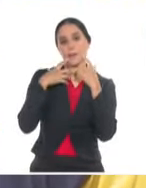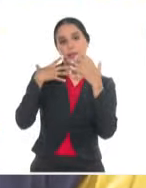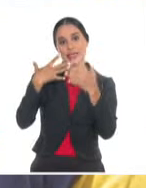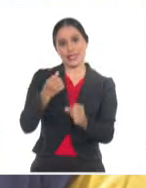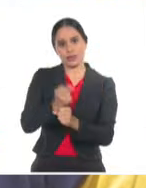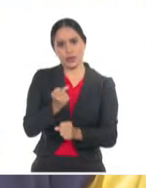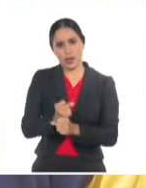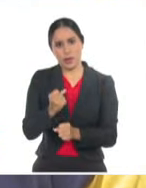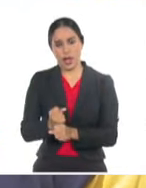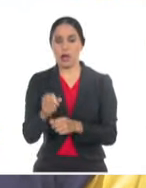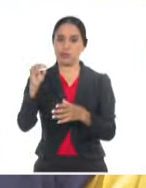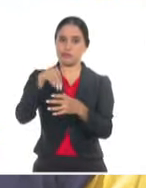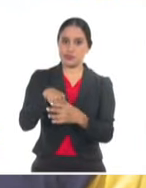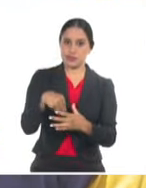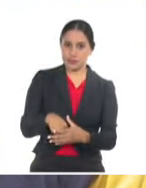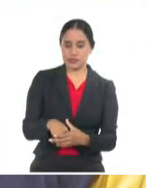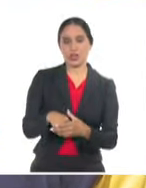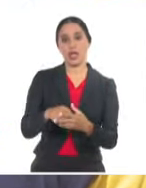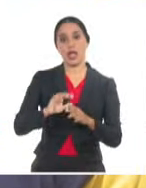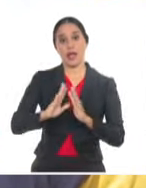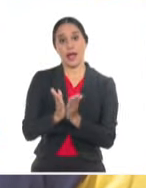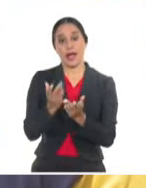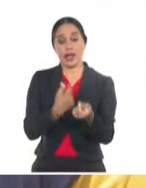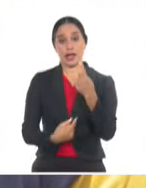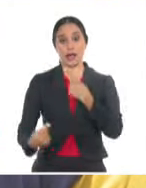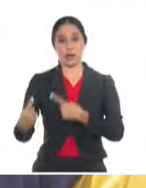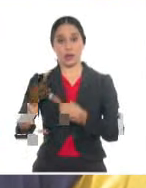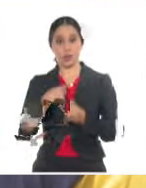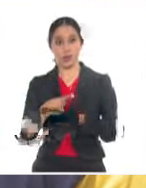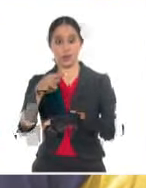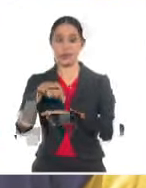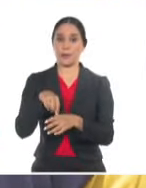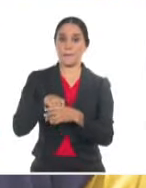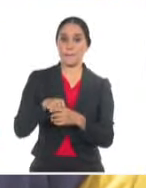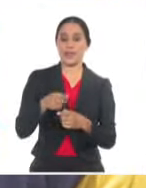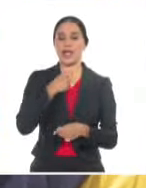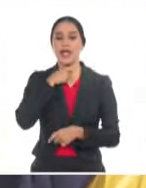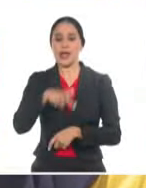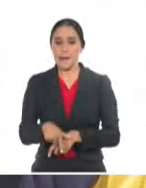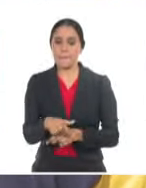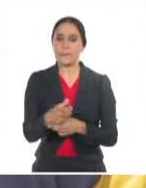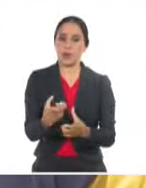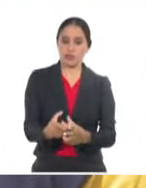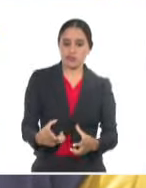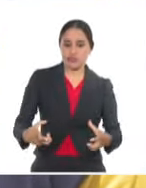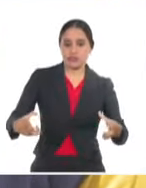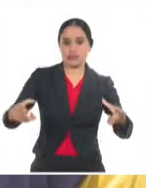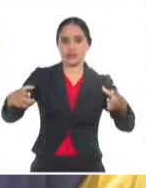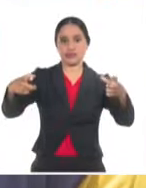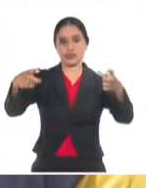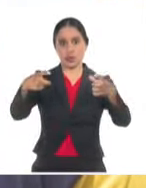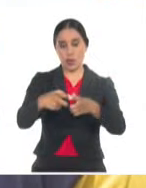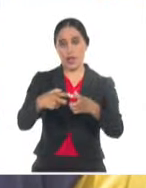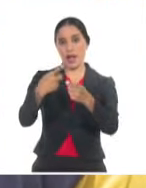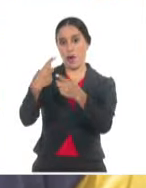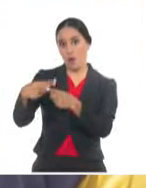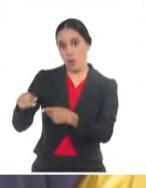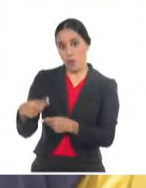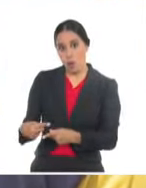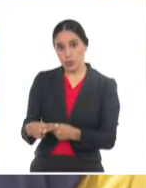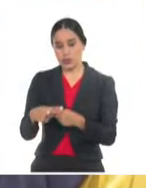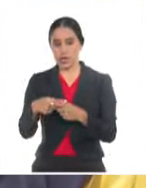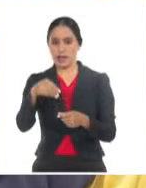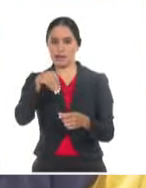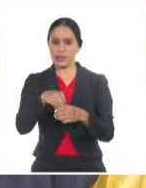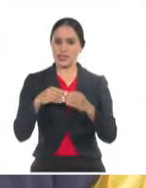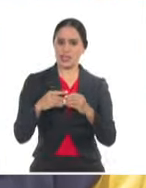grande para lo que es el almacenamiento de la soya y pienso, tanto allá en Pienso como en el frigorífico de Sin Fuego, hicimos